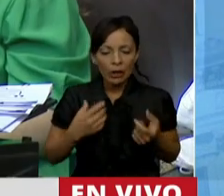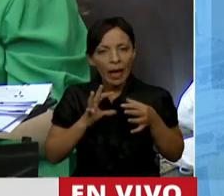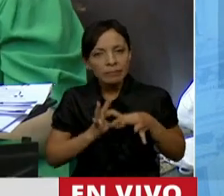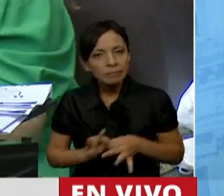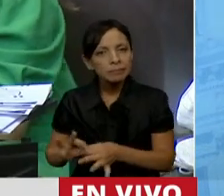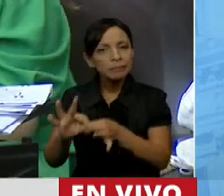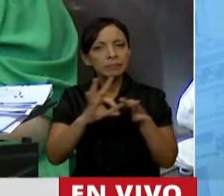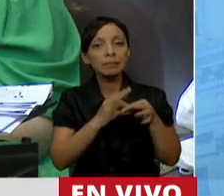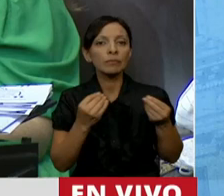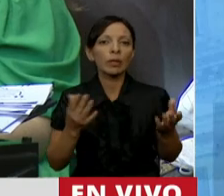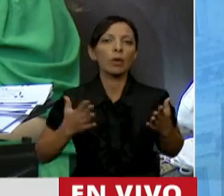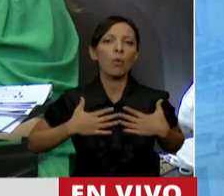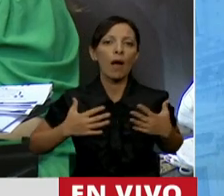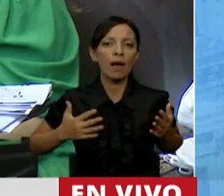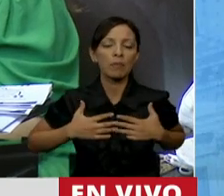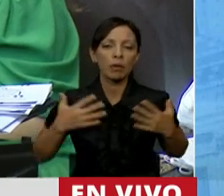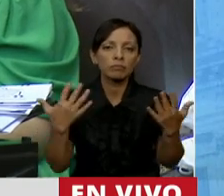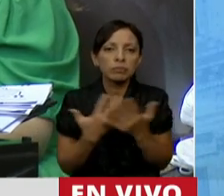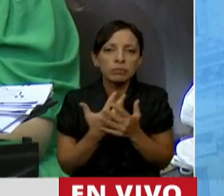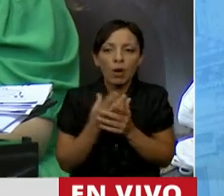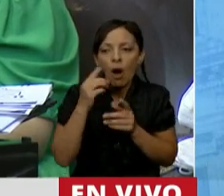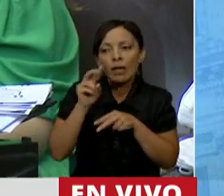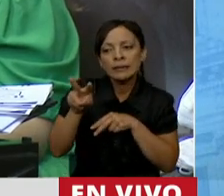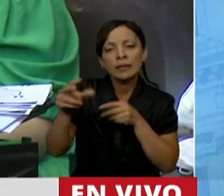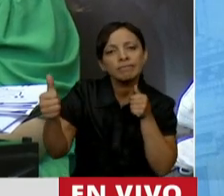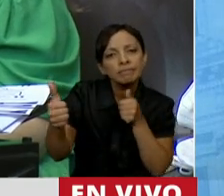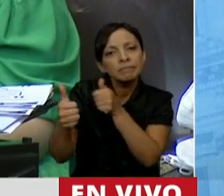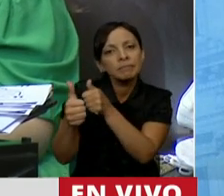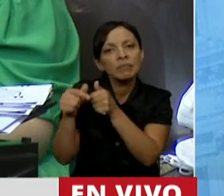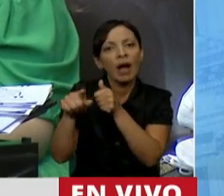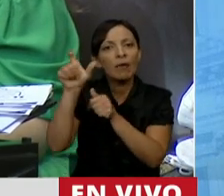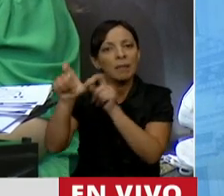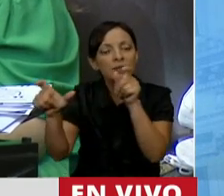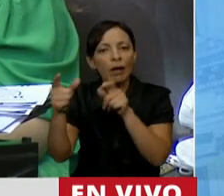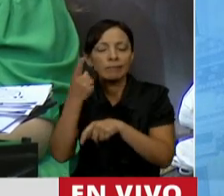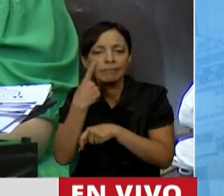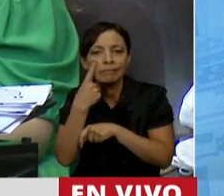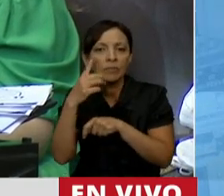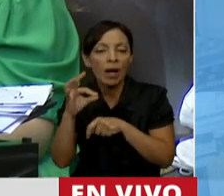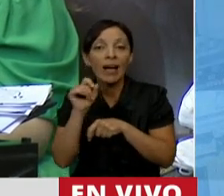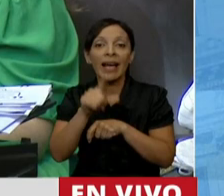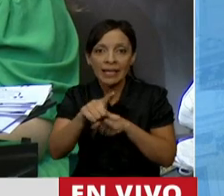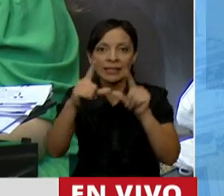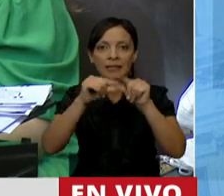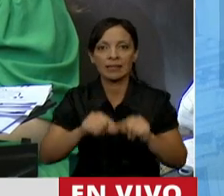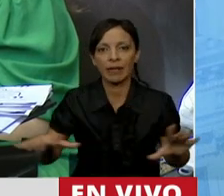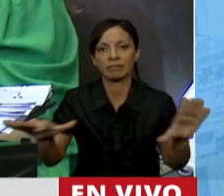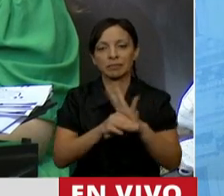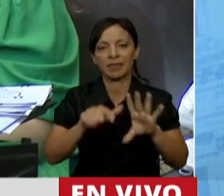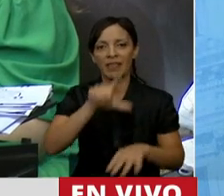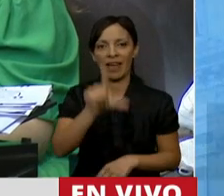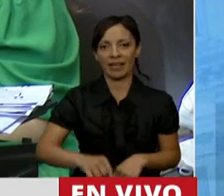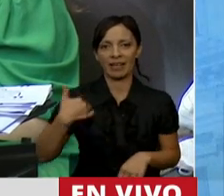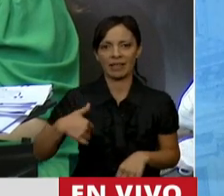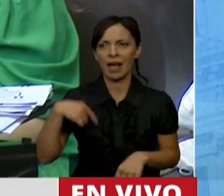propio cuerpo o acompañamos a alguien cercano. Y esa es la cifra real del aborto en la Argentina. Todos conocemos